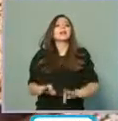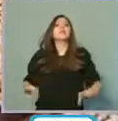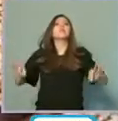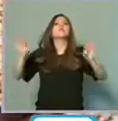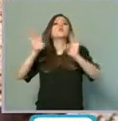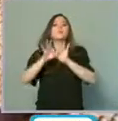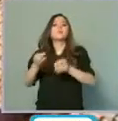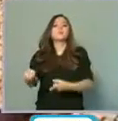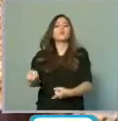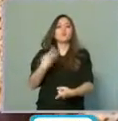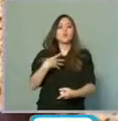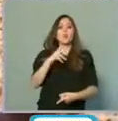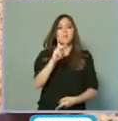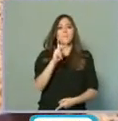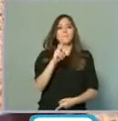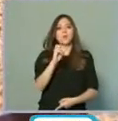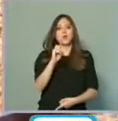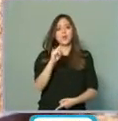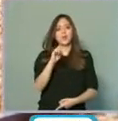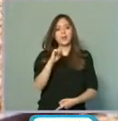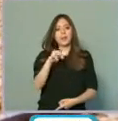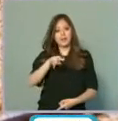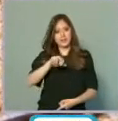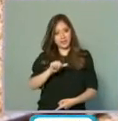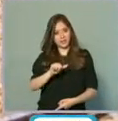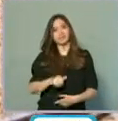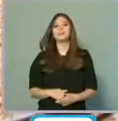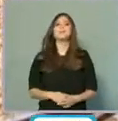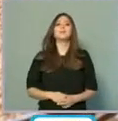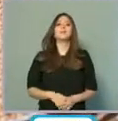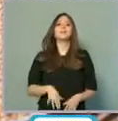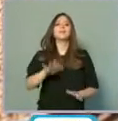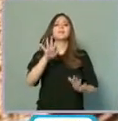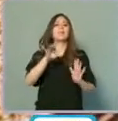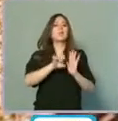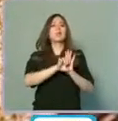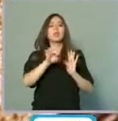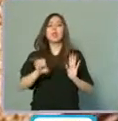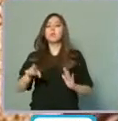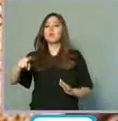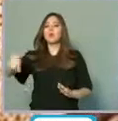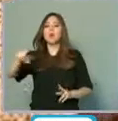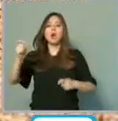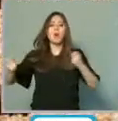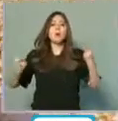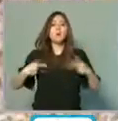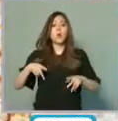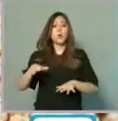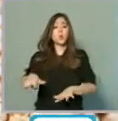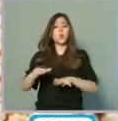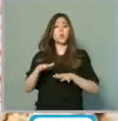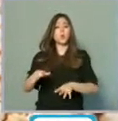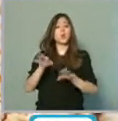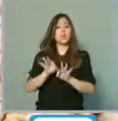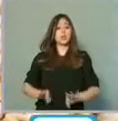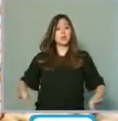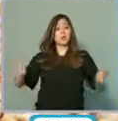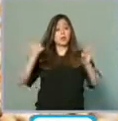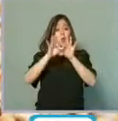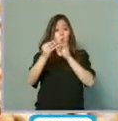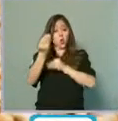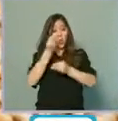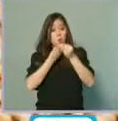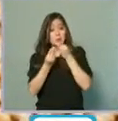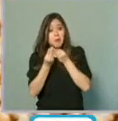nivel de proteína, sí. Entonces se consideraría como un superalimento, me imagino. Algo que es muy importante, que bueno que lo tocas,